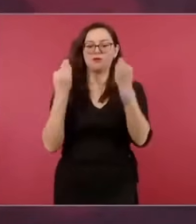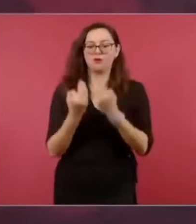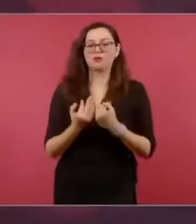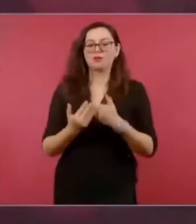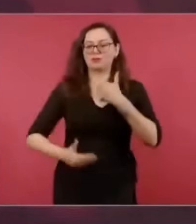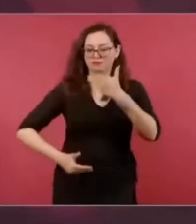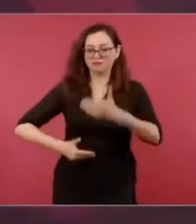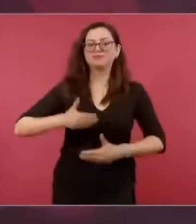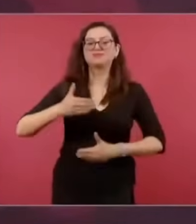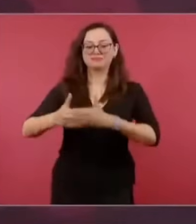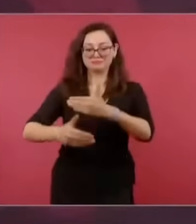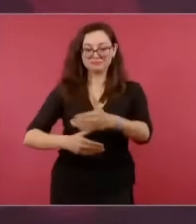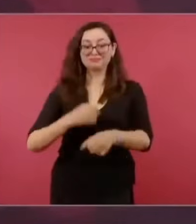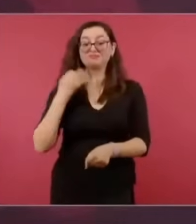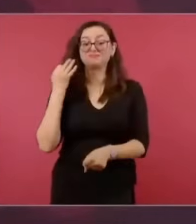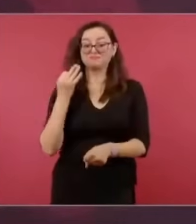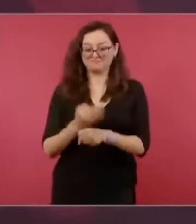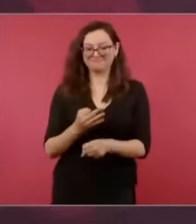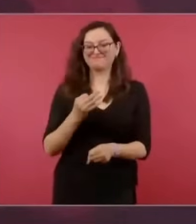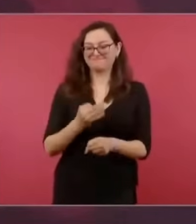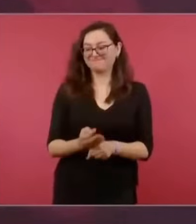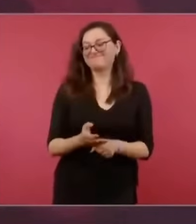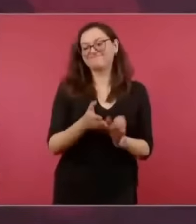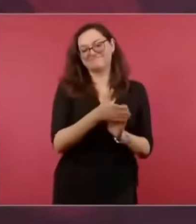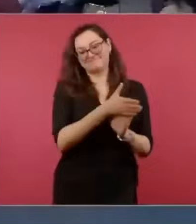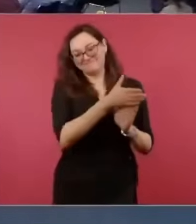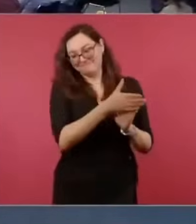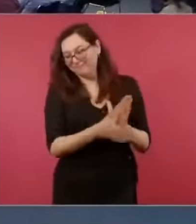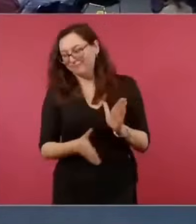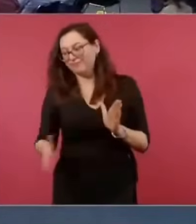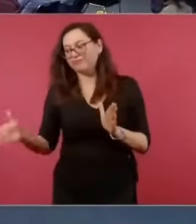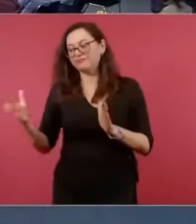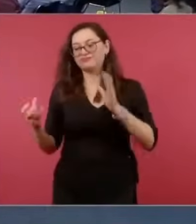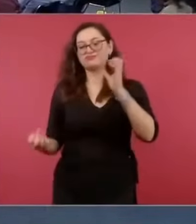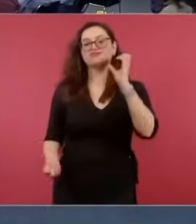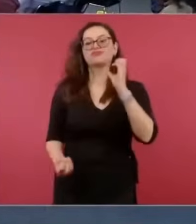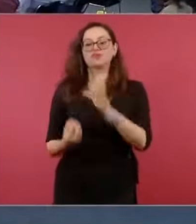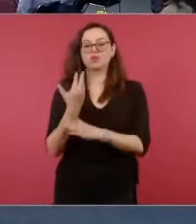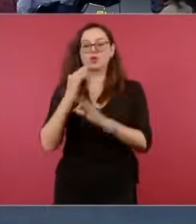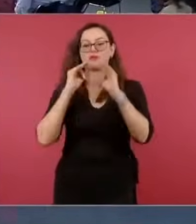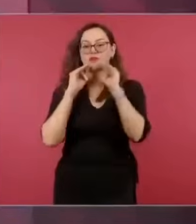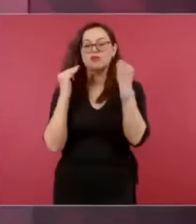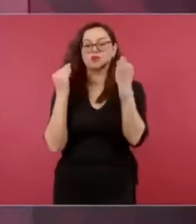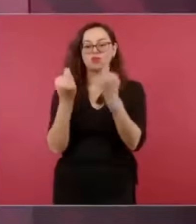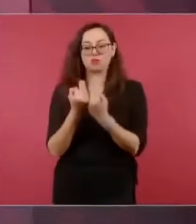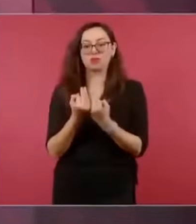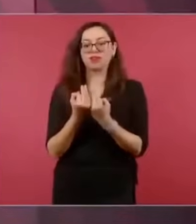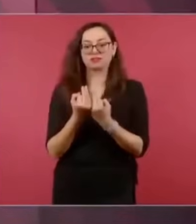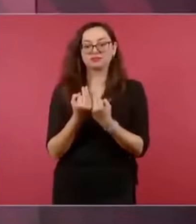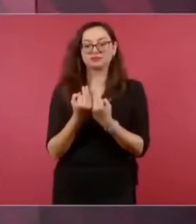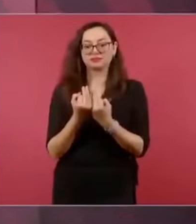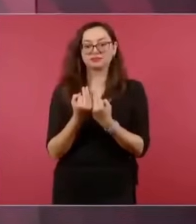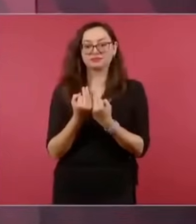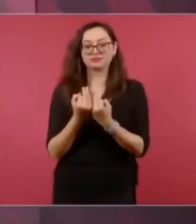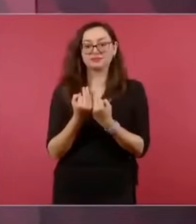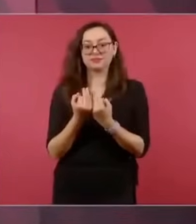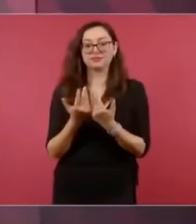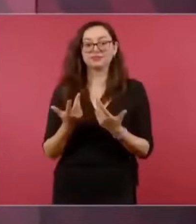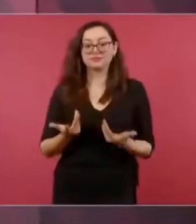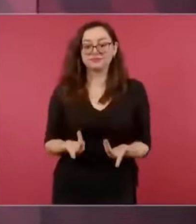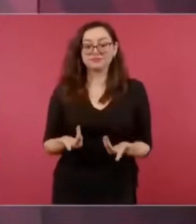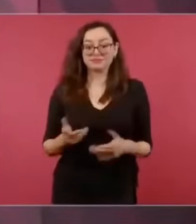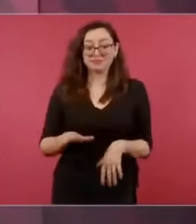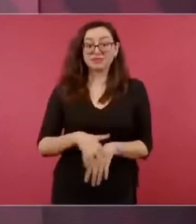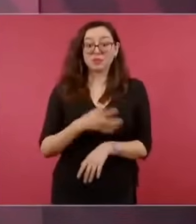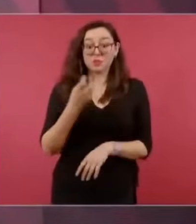que es la que se está iniciando, se están sentando las bases, y por eso a veces da dolor